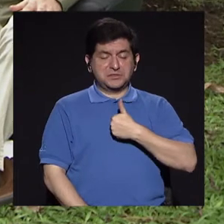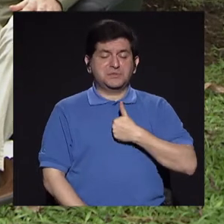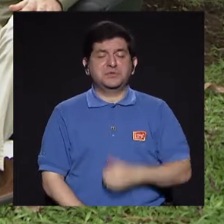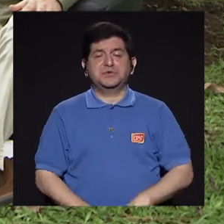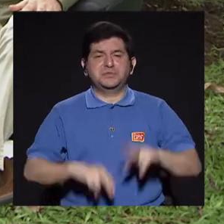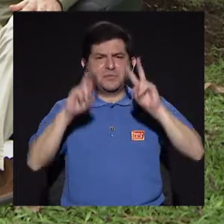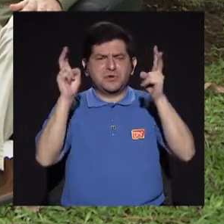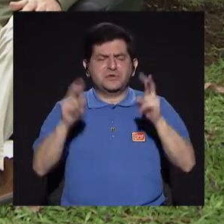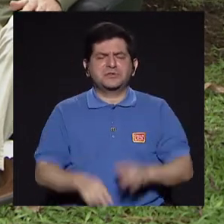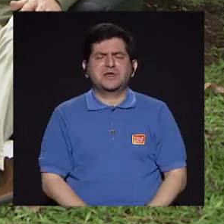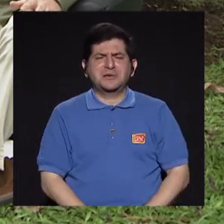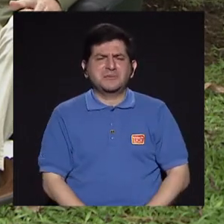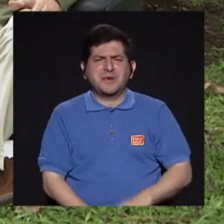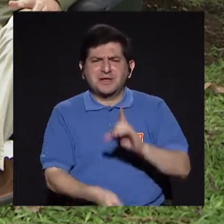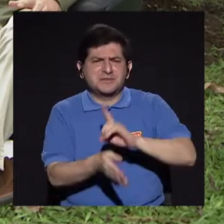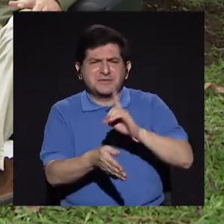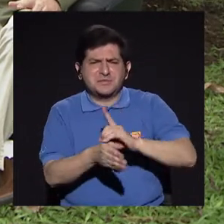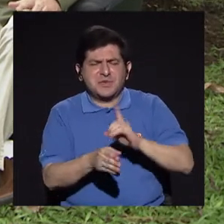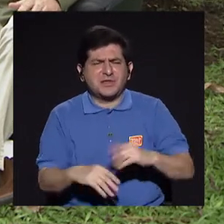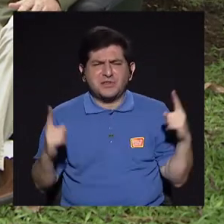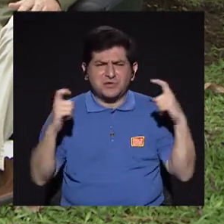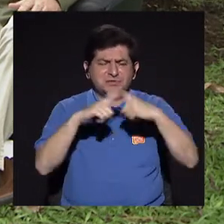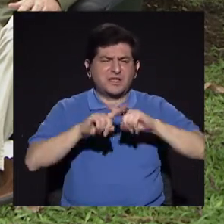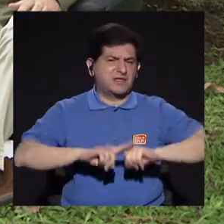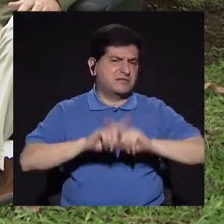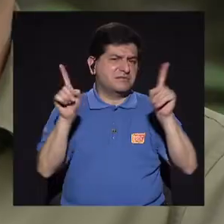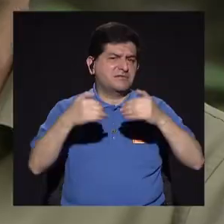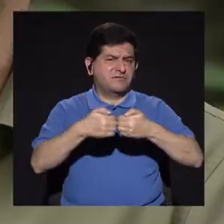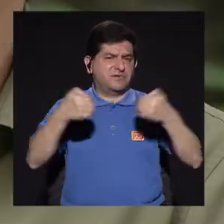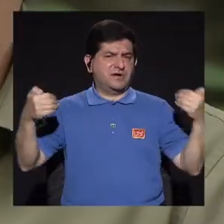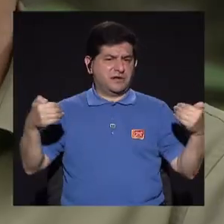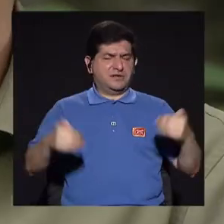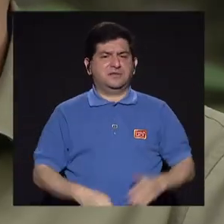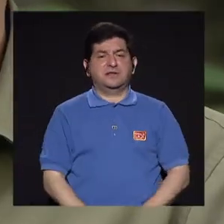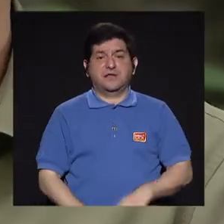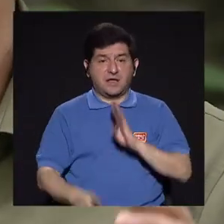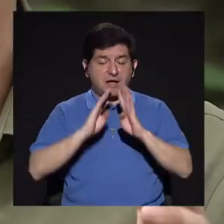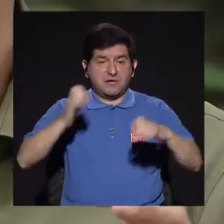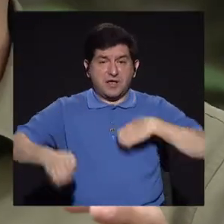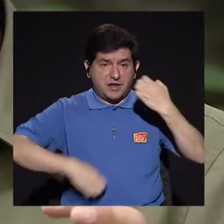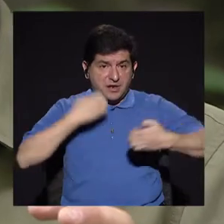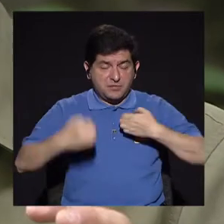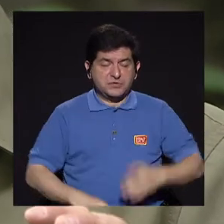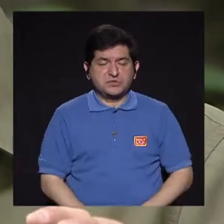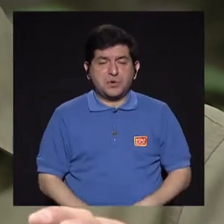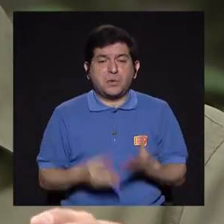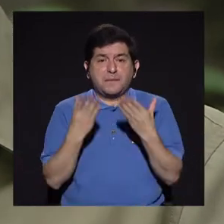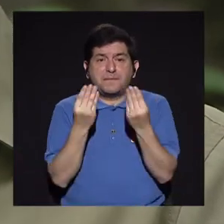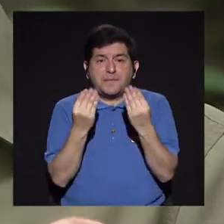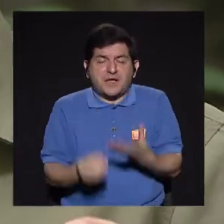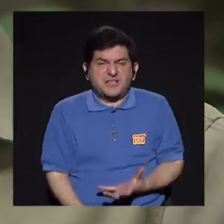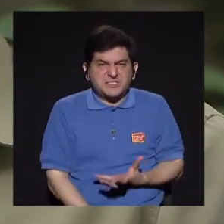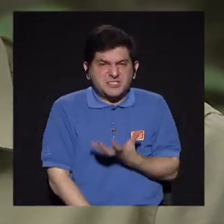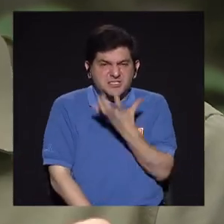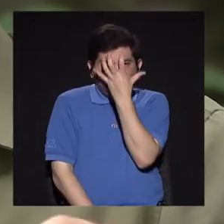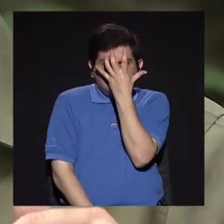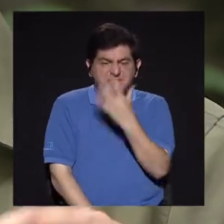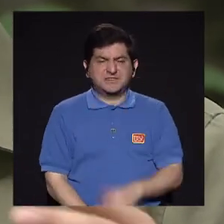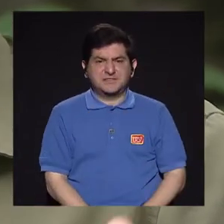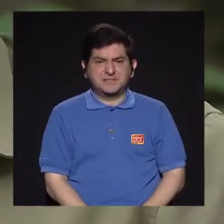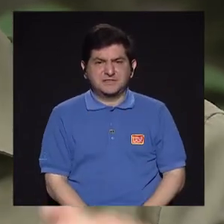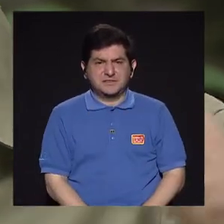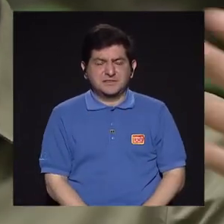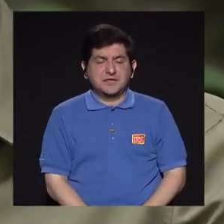temas médicos complejos. Ya eso es otro tema de análisis. O sea, estamos hablando de emociones como el miedo, la ira,